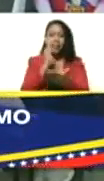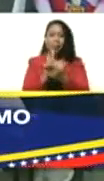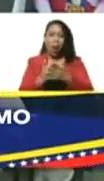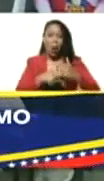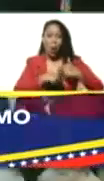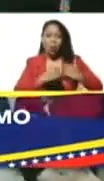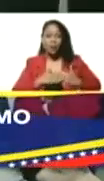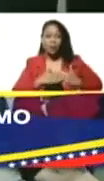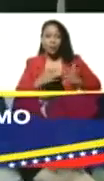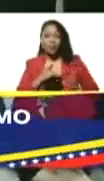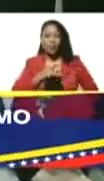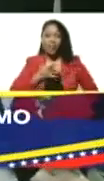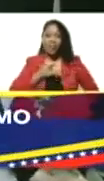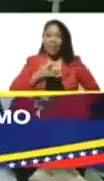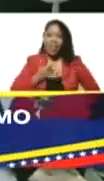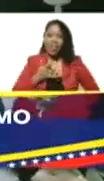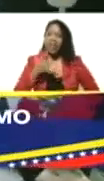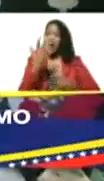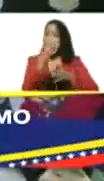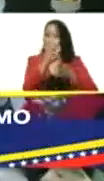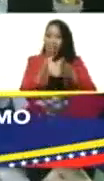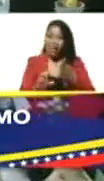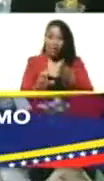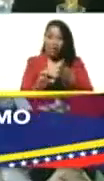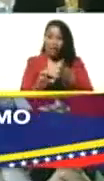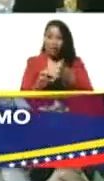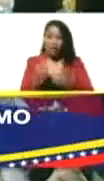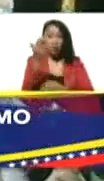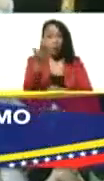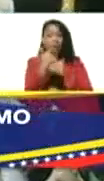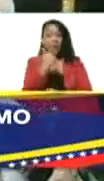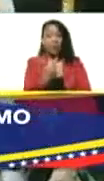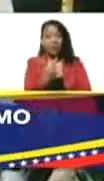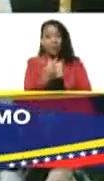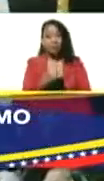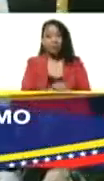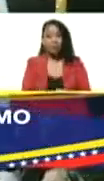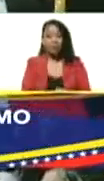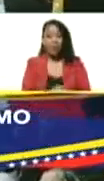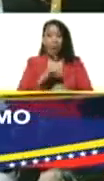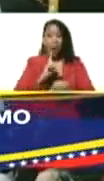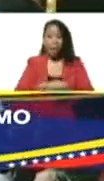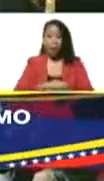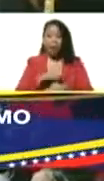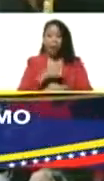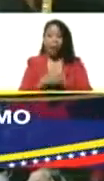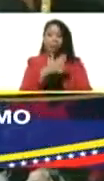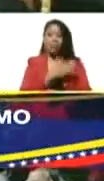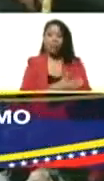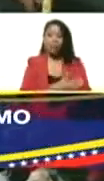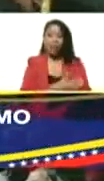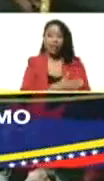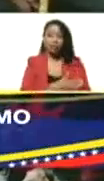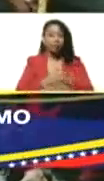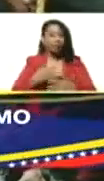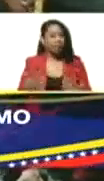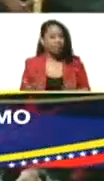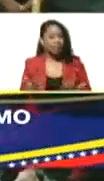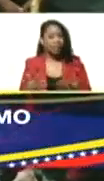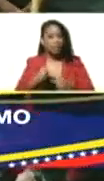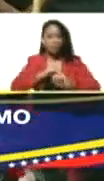corazón esa sensibilidad que lo ha caracterizado. Y como usted dice en momentos anteriores, que lo que